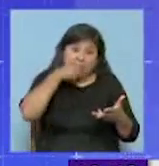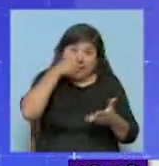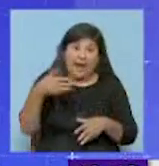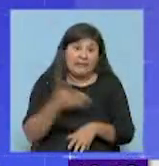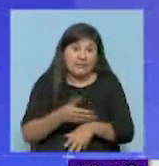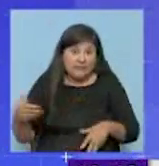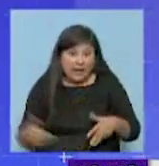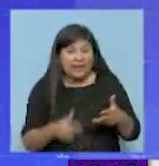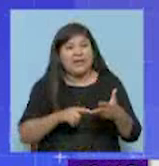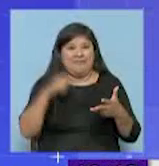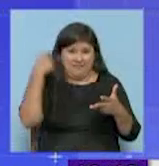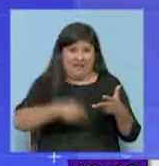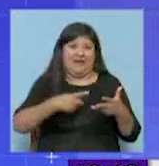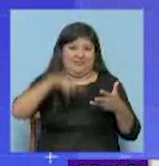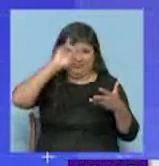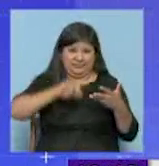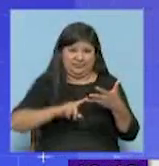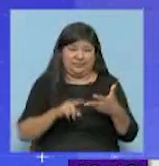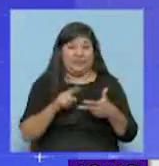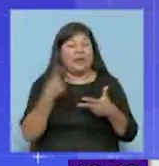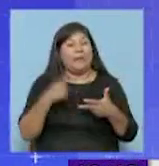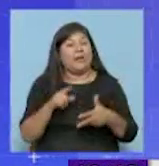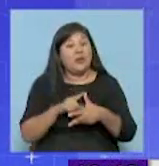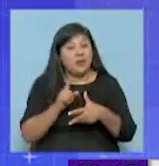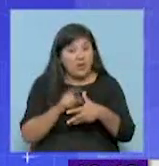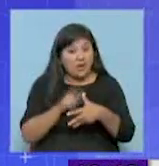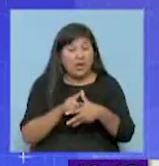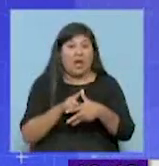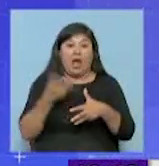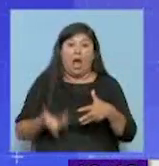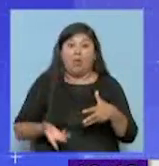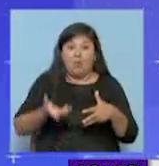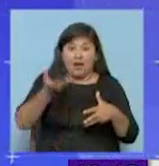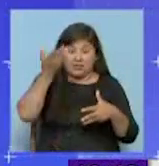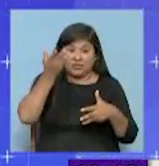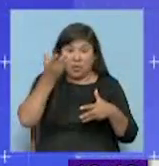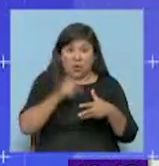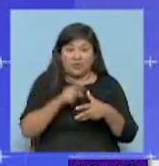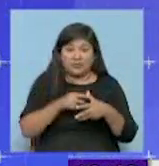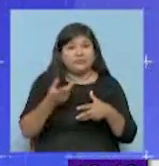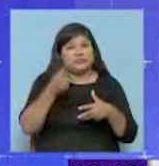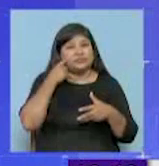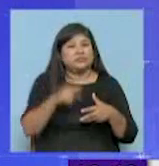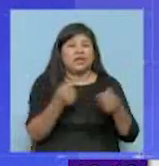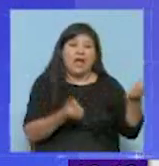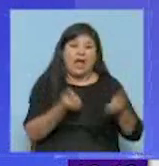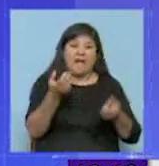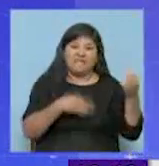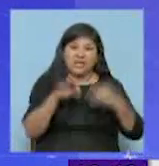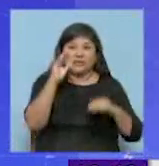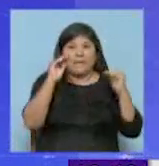A raíz del aumento de la cuota hubieron caída también de ventas. La caída de las ventas empezaron a registrar en